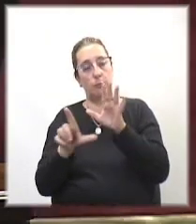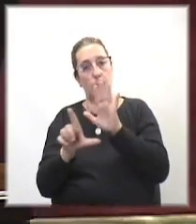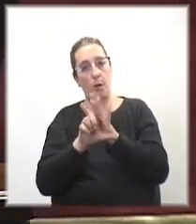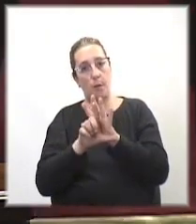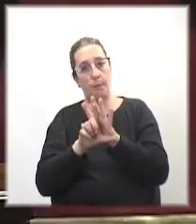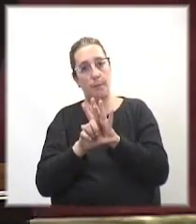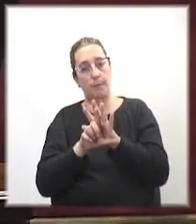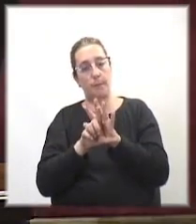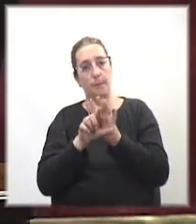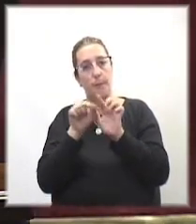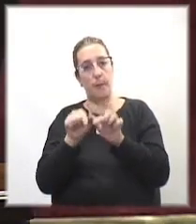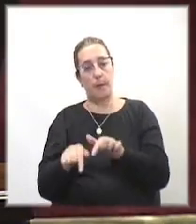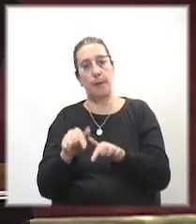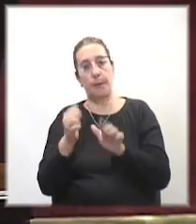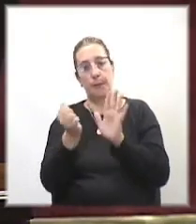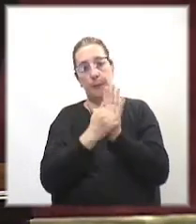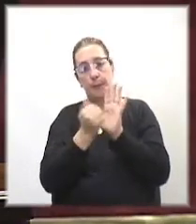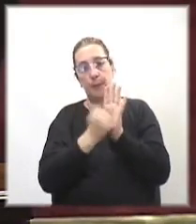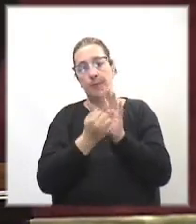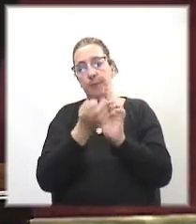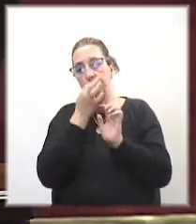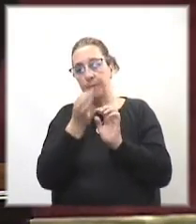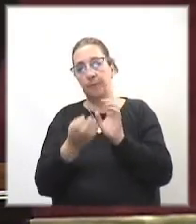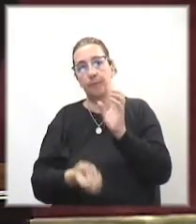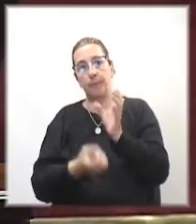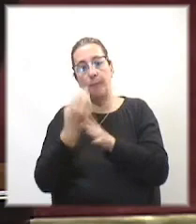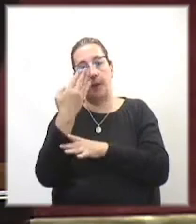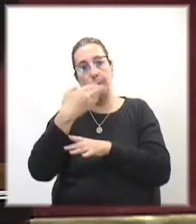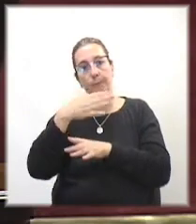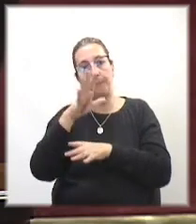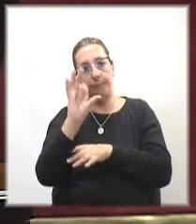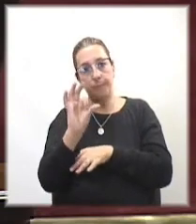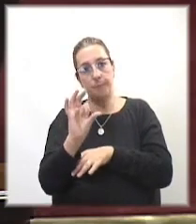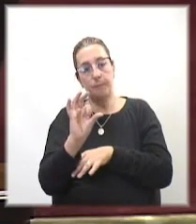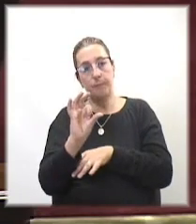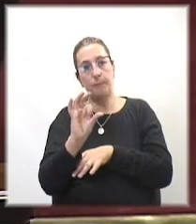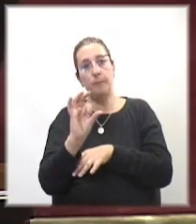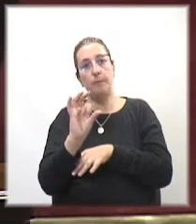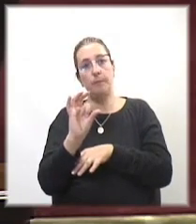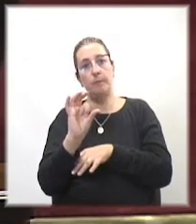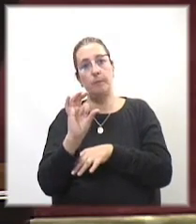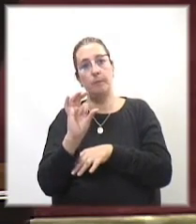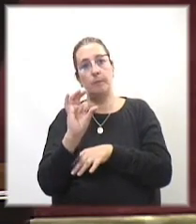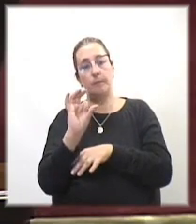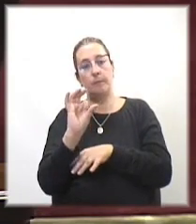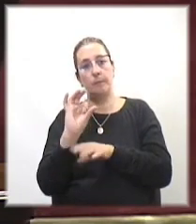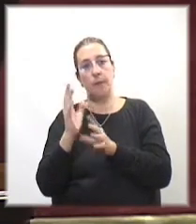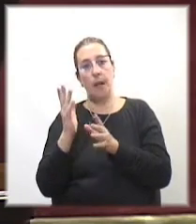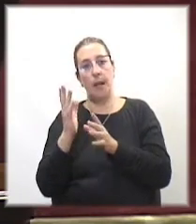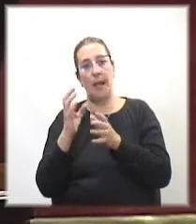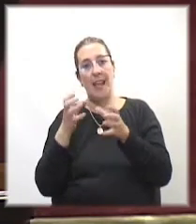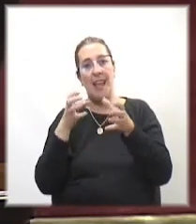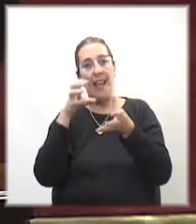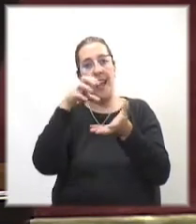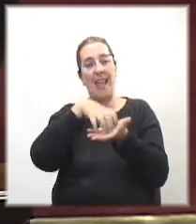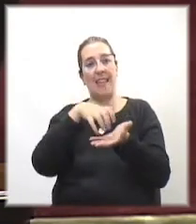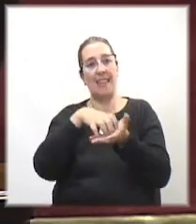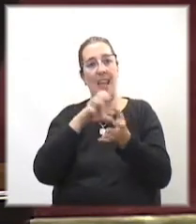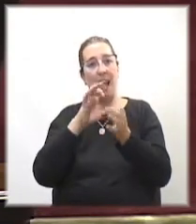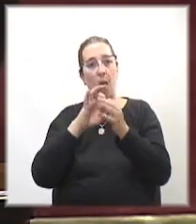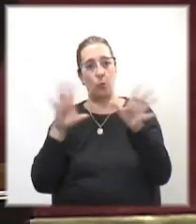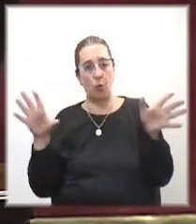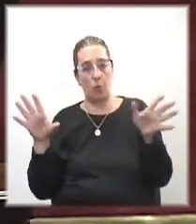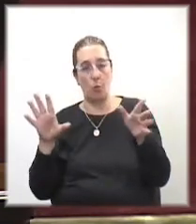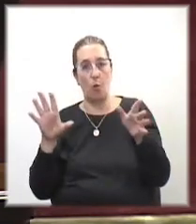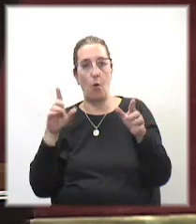El mencionado artículo dice: créase Banco de Previsión Social con carácter de ente autónomo, con el cometido